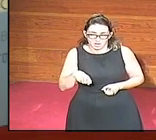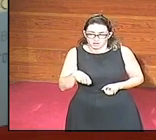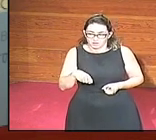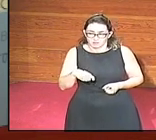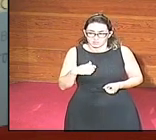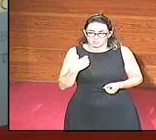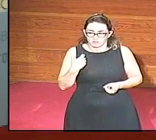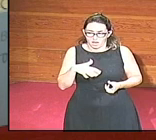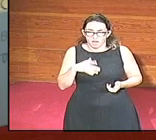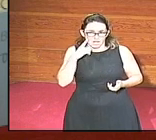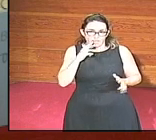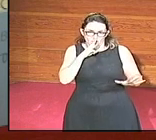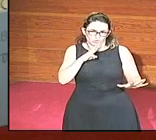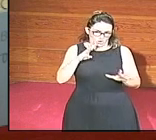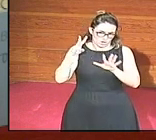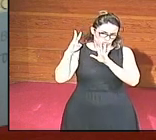de 8 años.